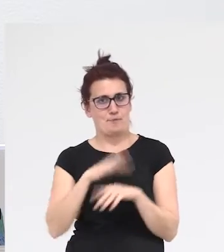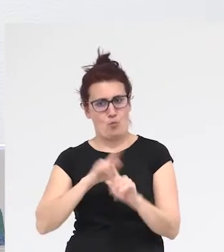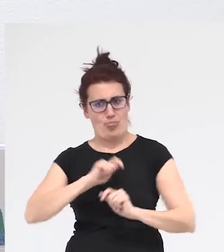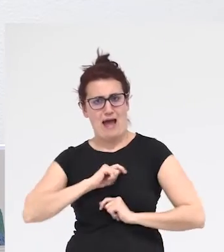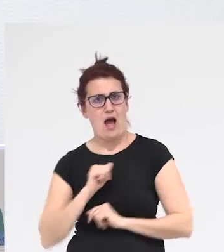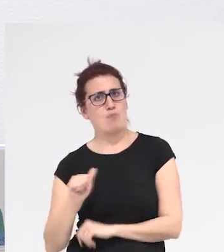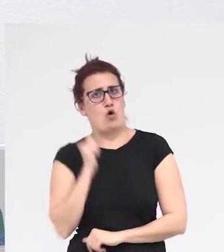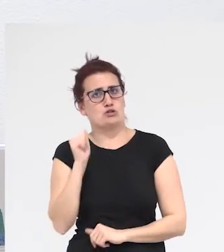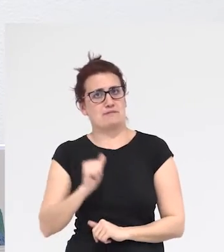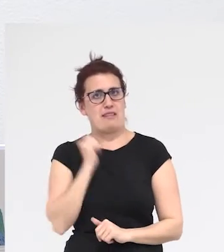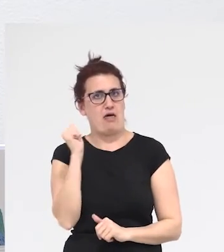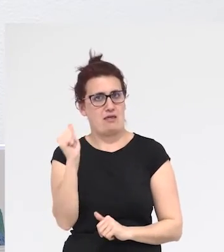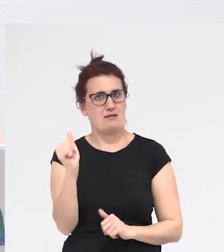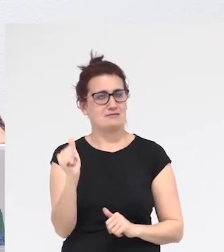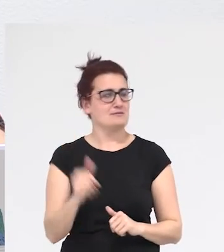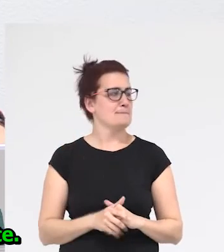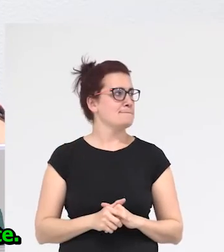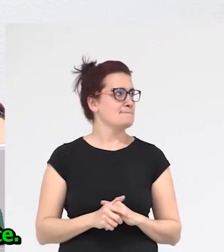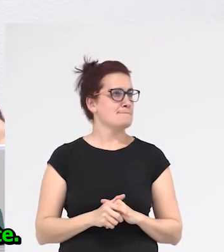posibilitando algunas